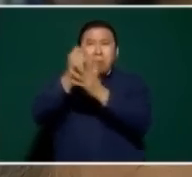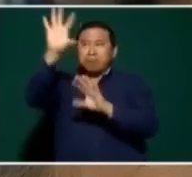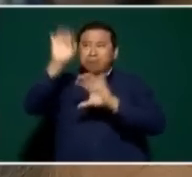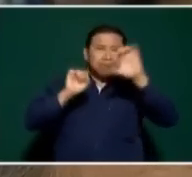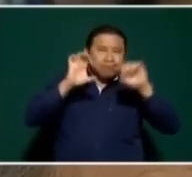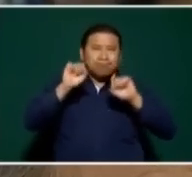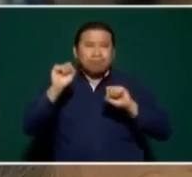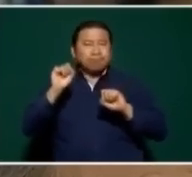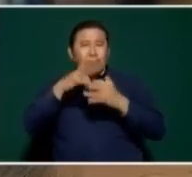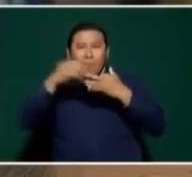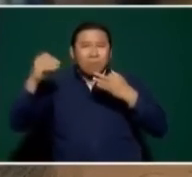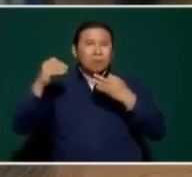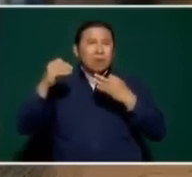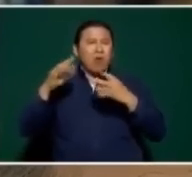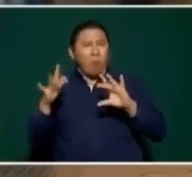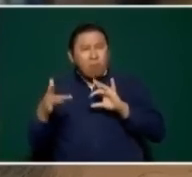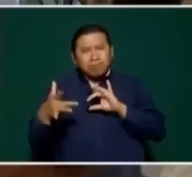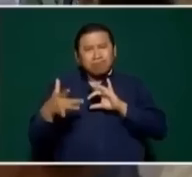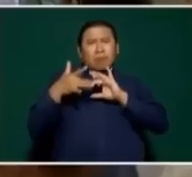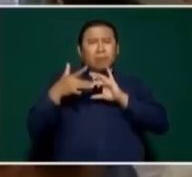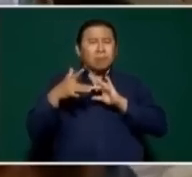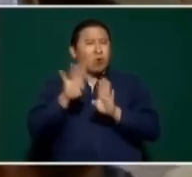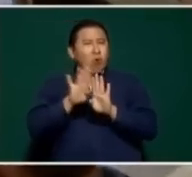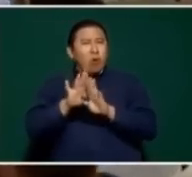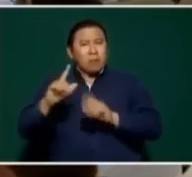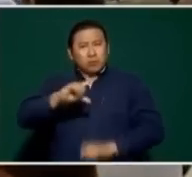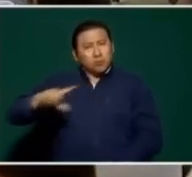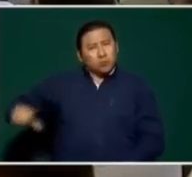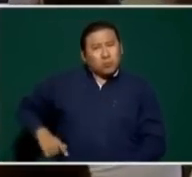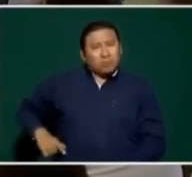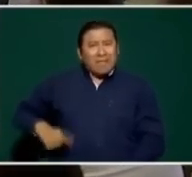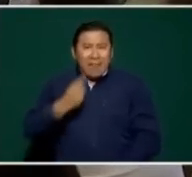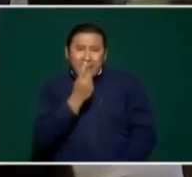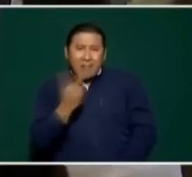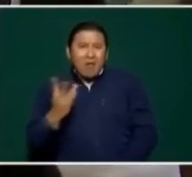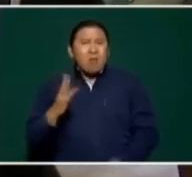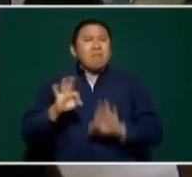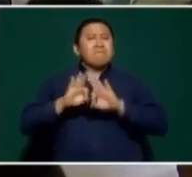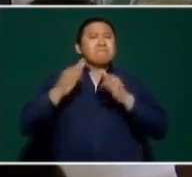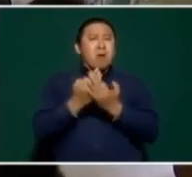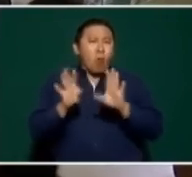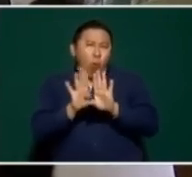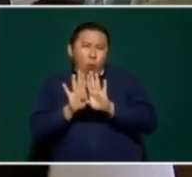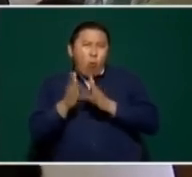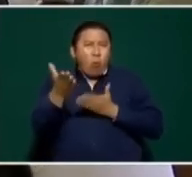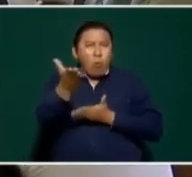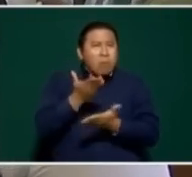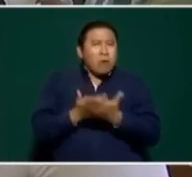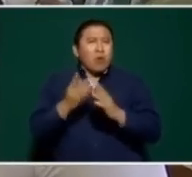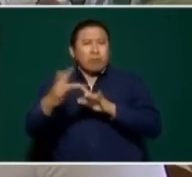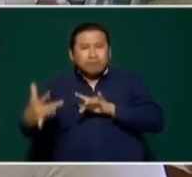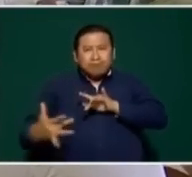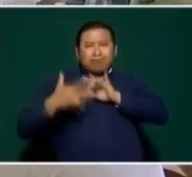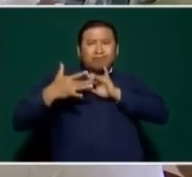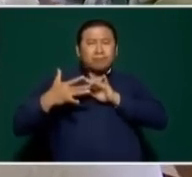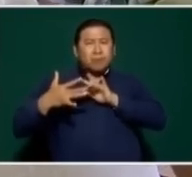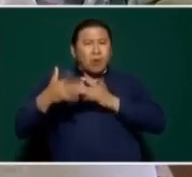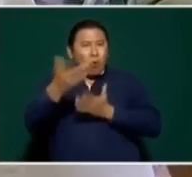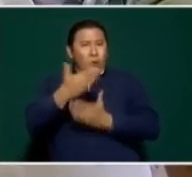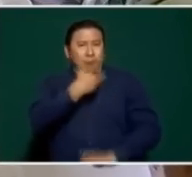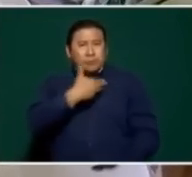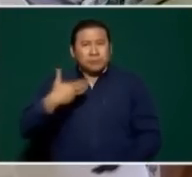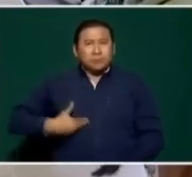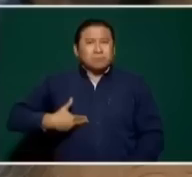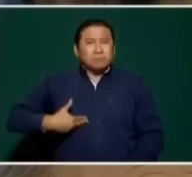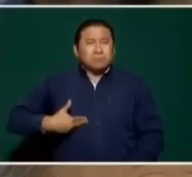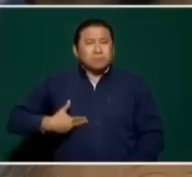cosechan. ¿Cómo vincular, su gobierno tiene alguna estrategia o ha considerado cómo vincular un